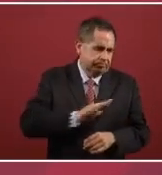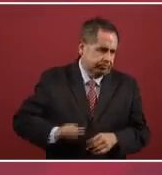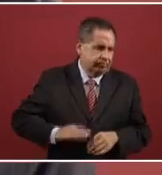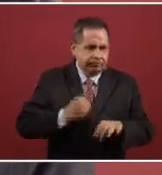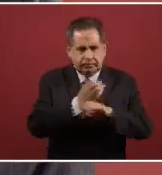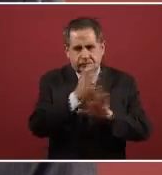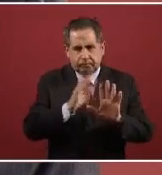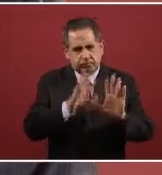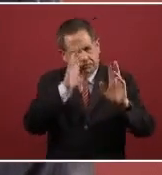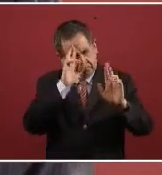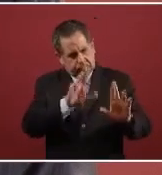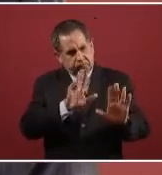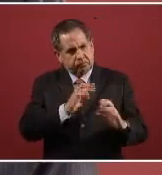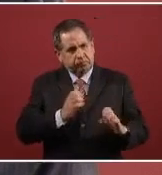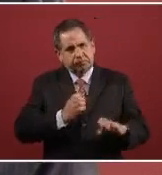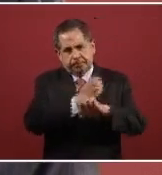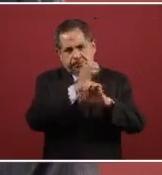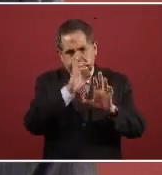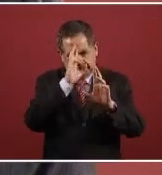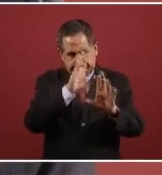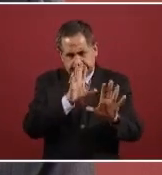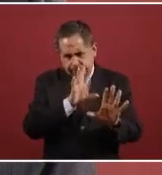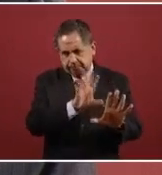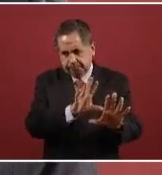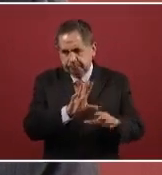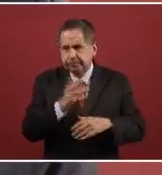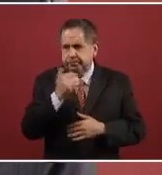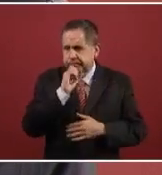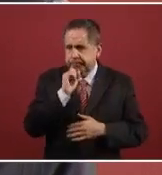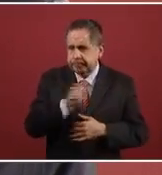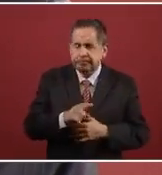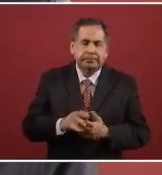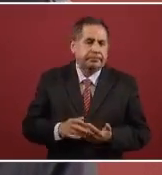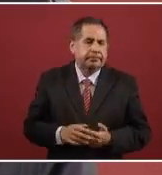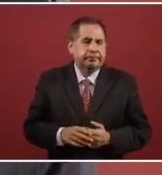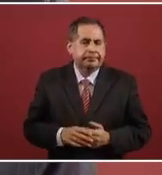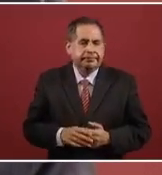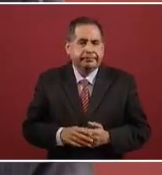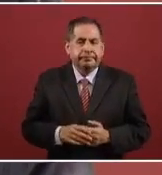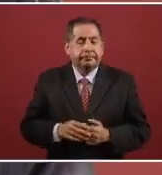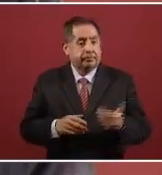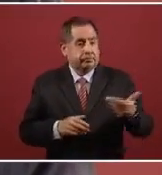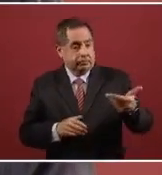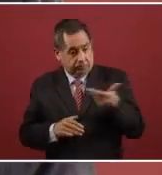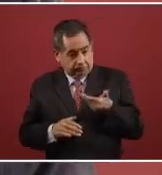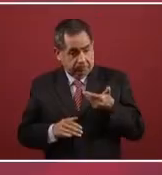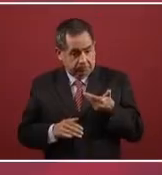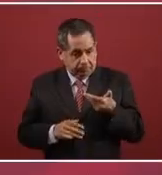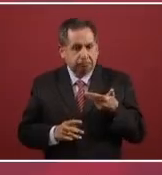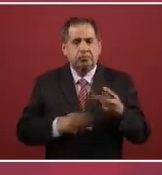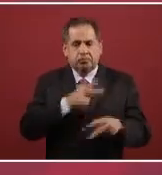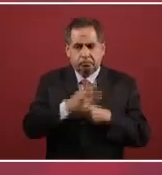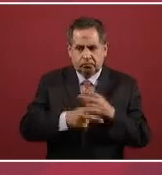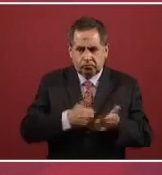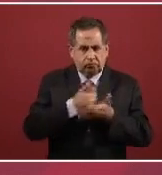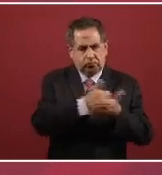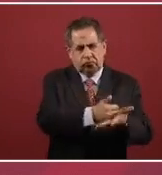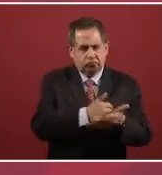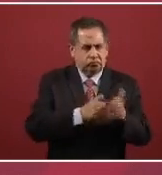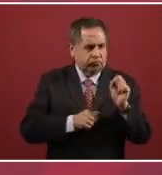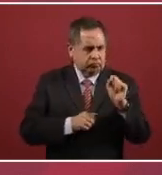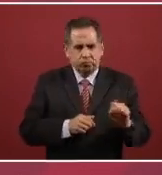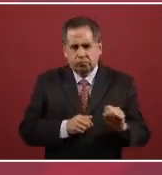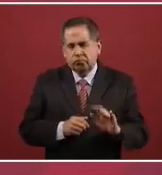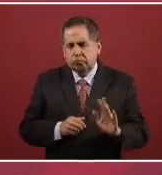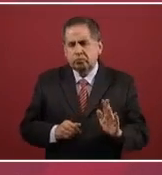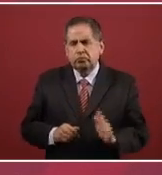respetuoso de la soberanía de los estados y a solicitud de las autoridades